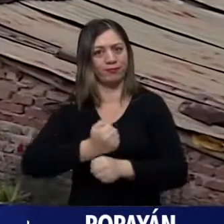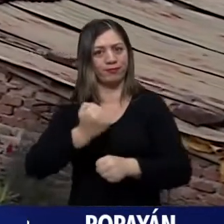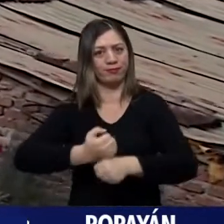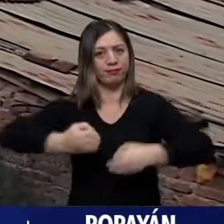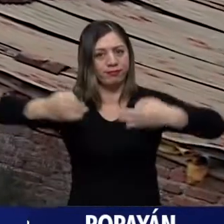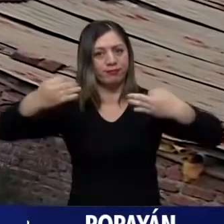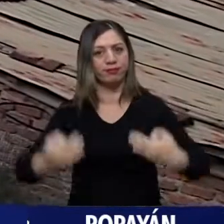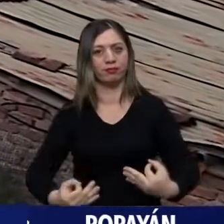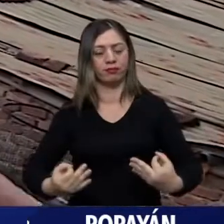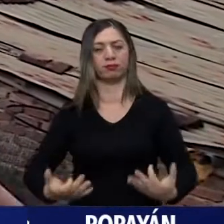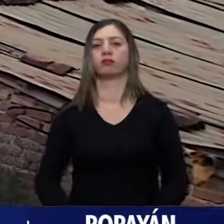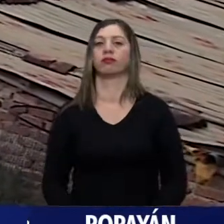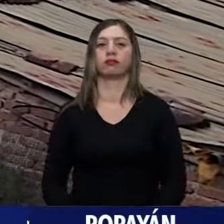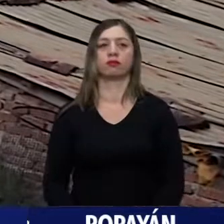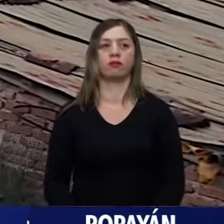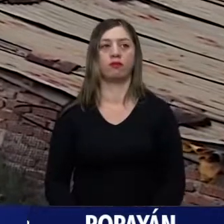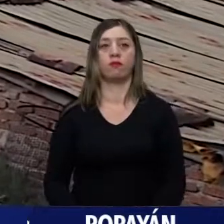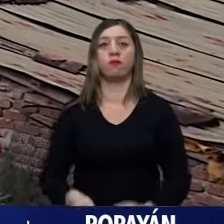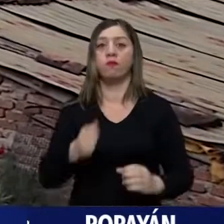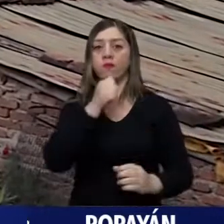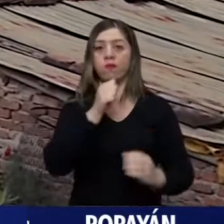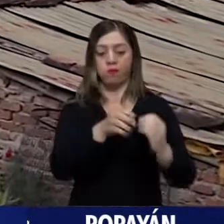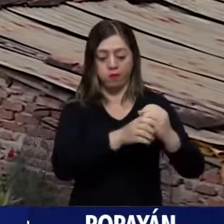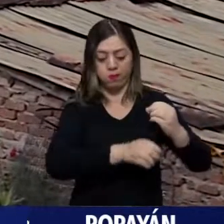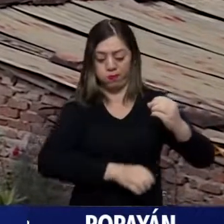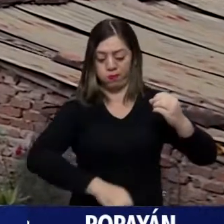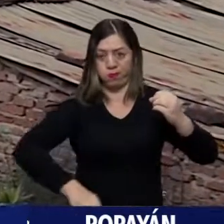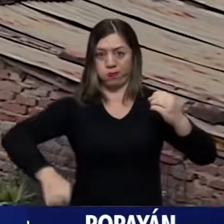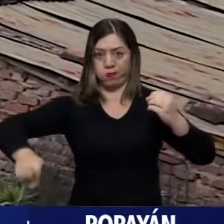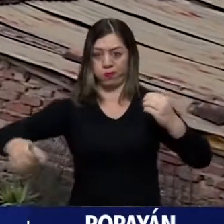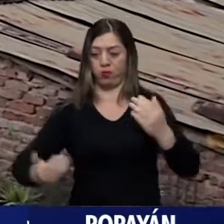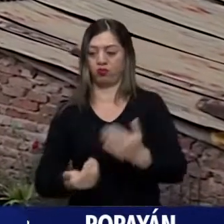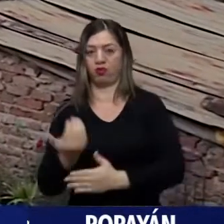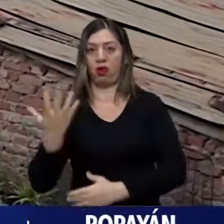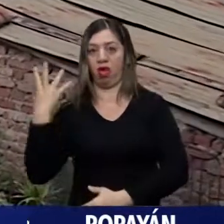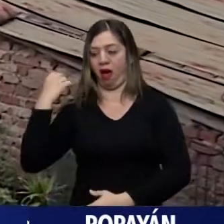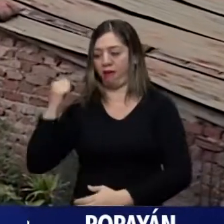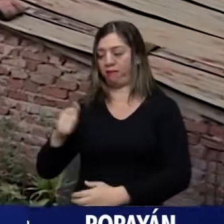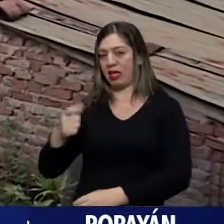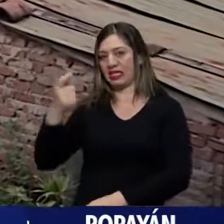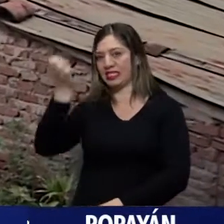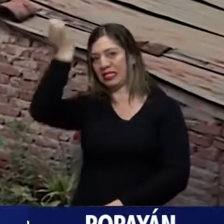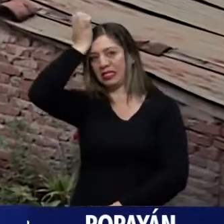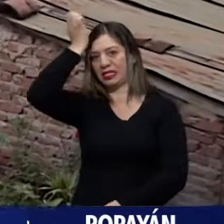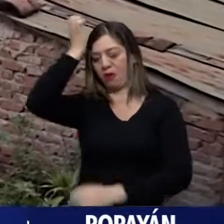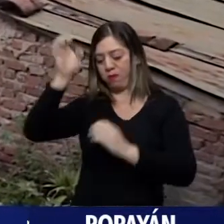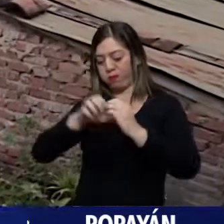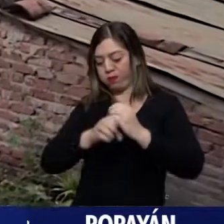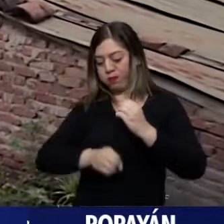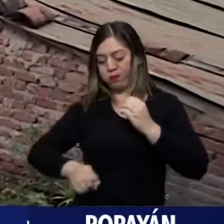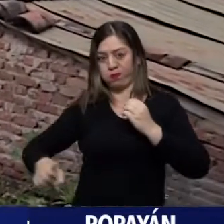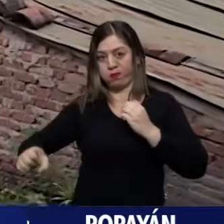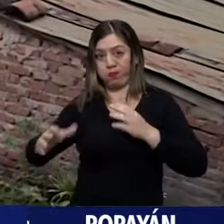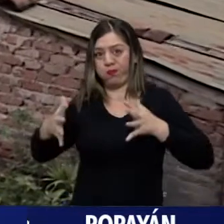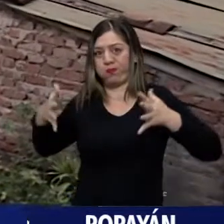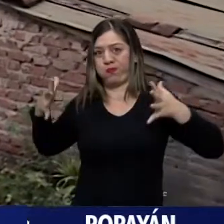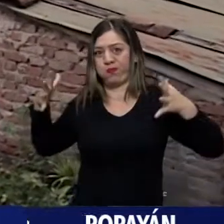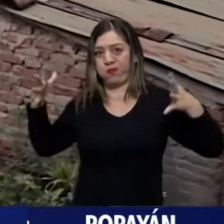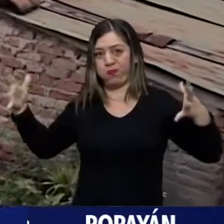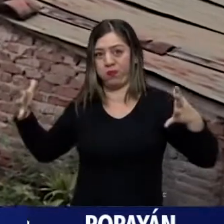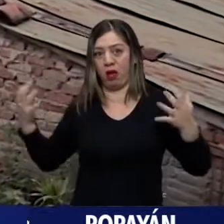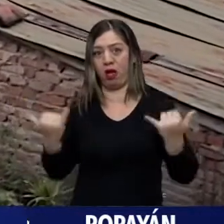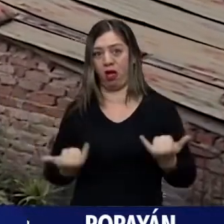realizando, ya que por lo menos han metido una tubería nueva y la anterior era una tubería de cemento, el cual era el diámetro mucho más grande a la